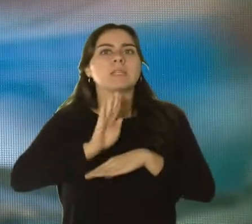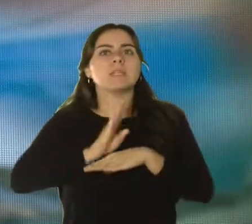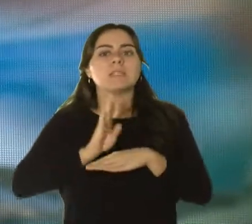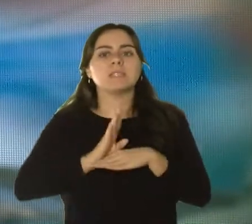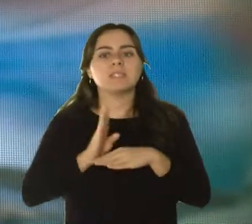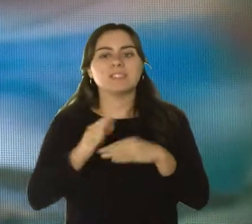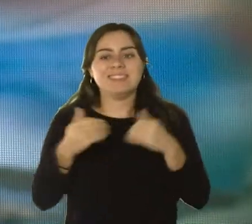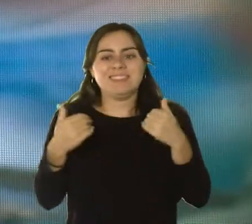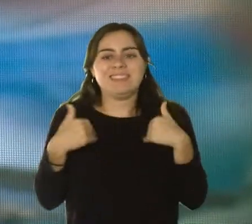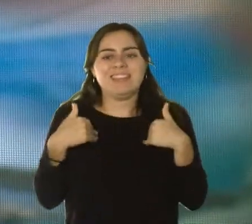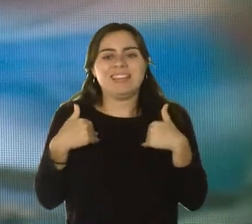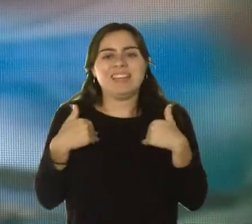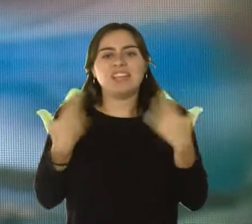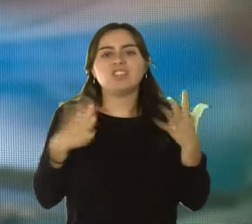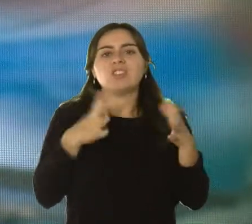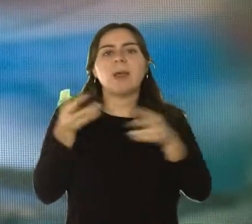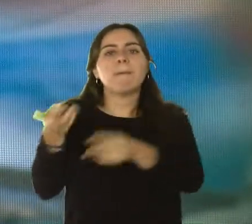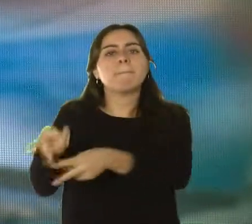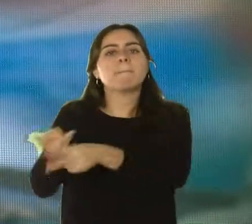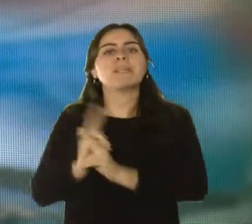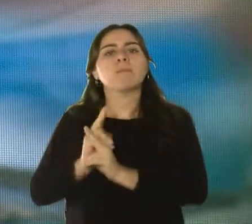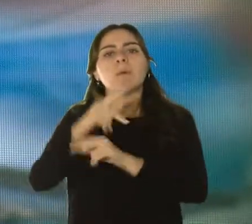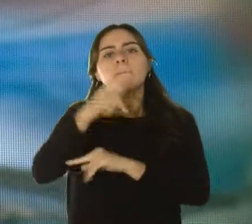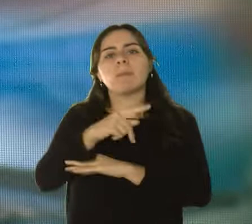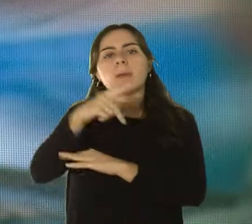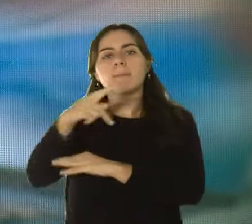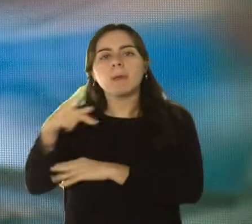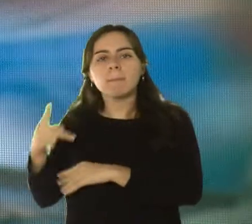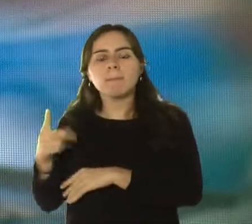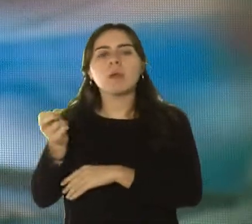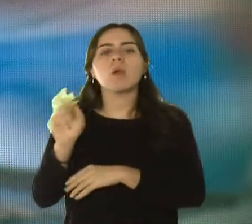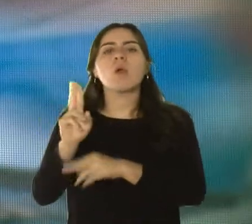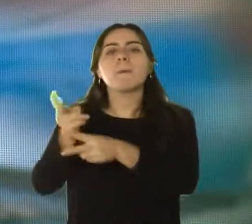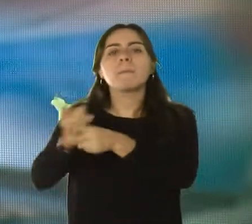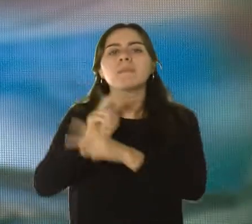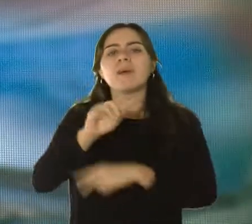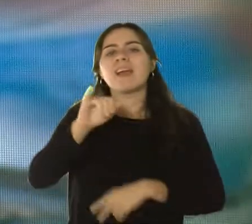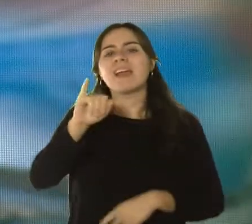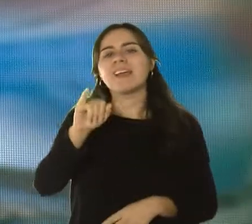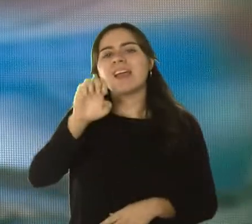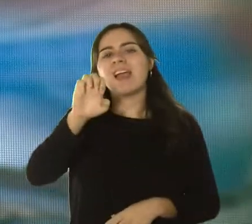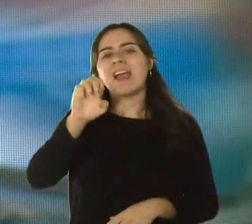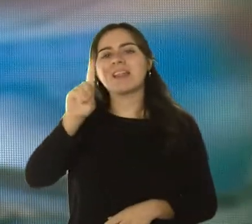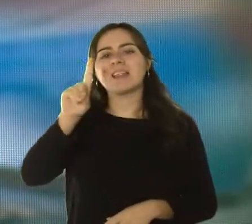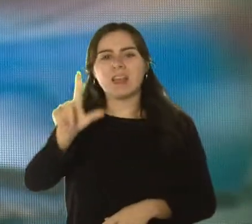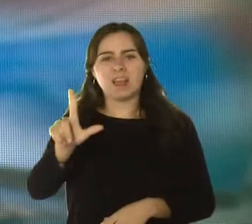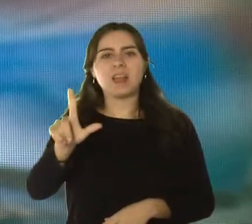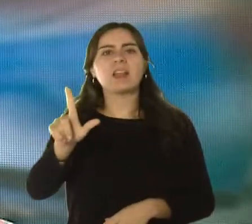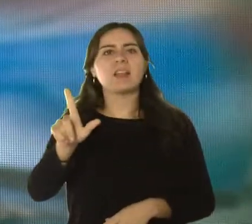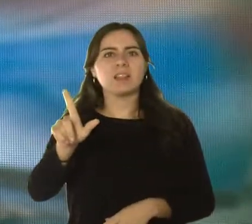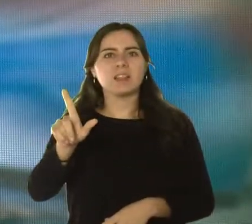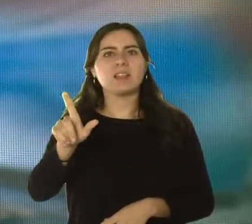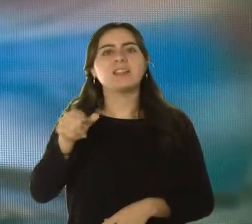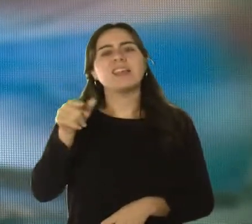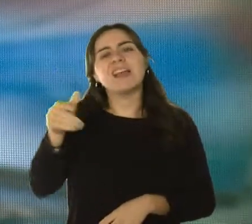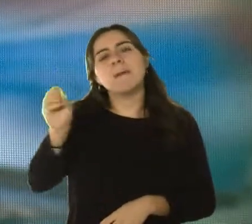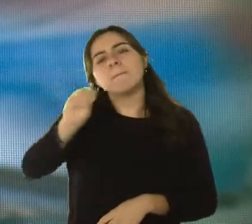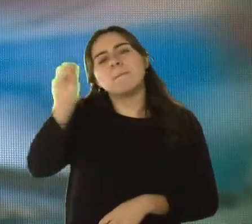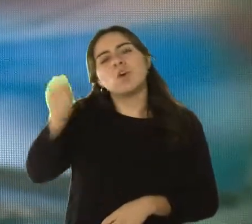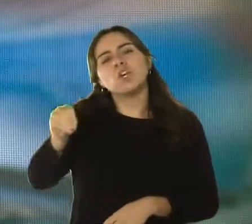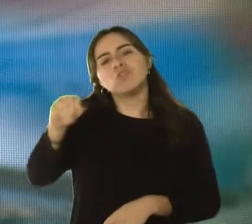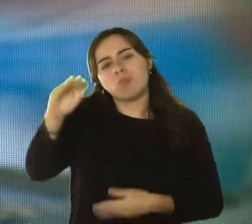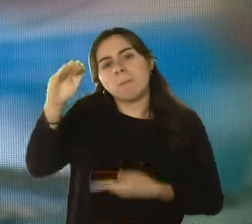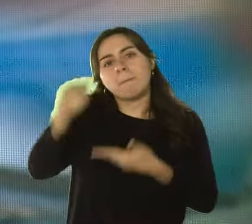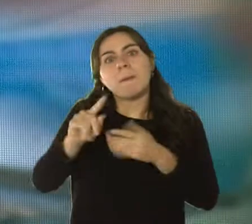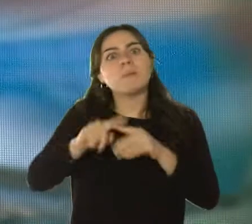préstamos PPP que no le condonaron, o el préstamo EIDL, que es un préstamo, ¿verdad?, que aunque tiene un % muy bajo, como quiera